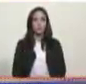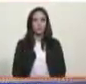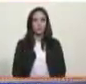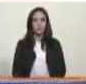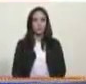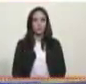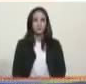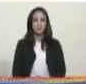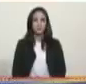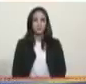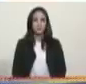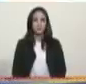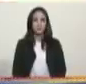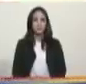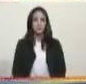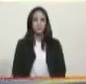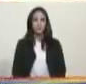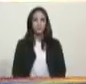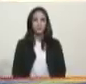¿Cuánto una pedía, pues?